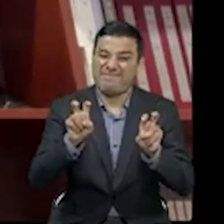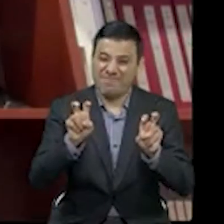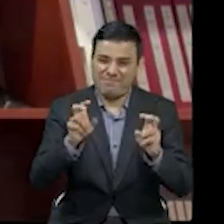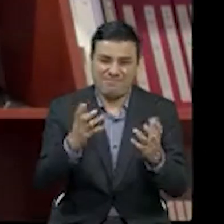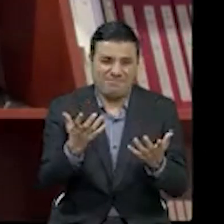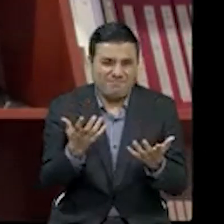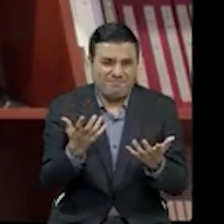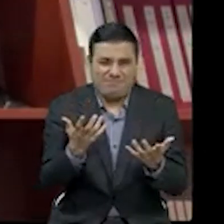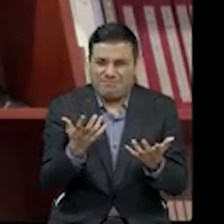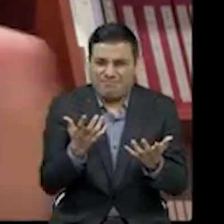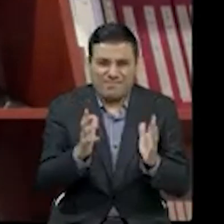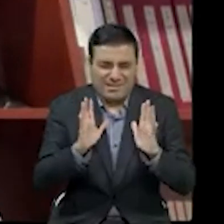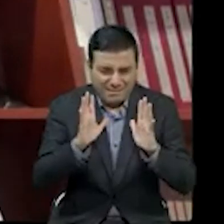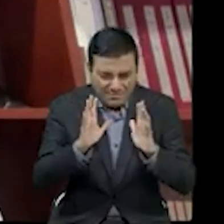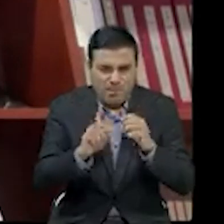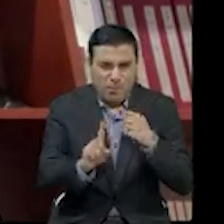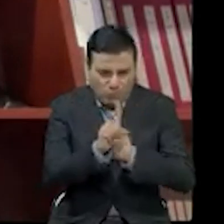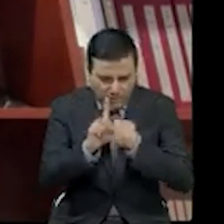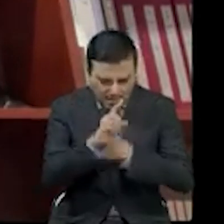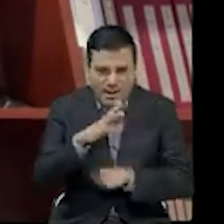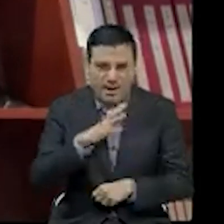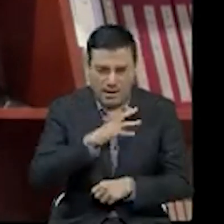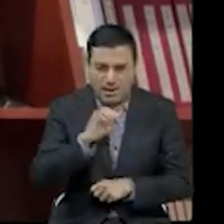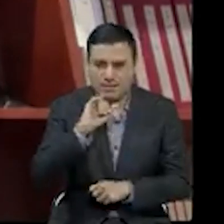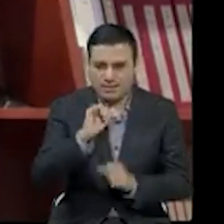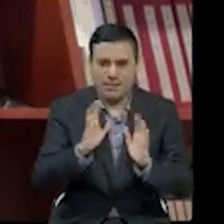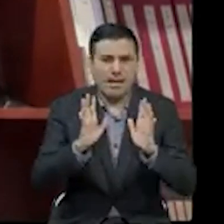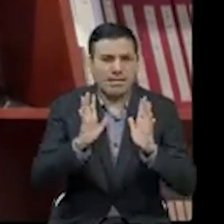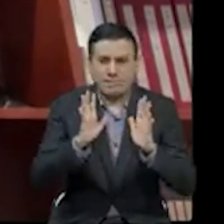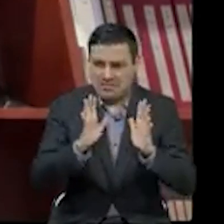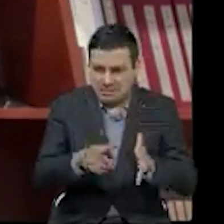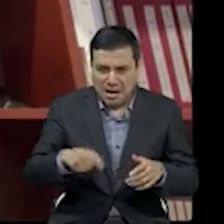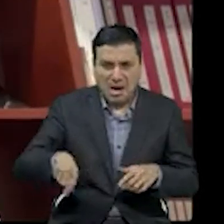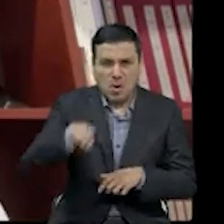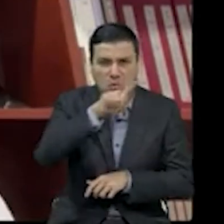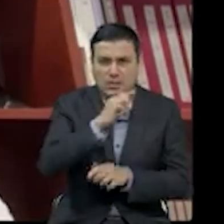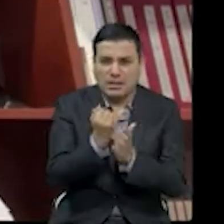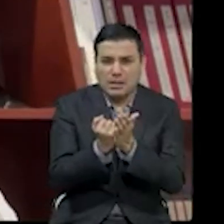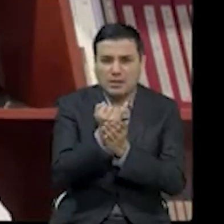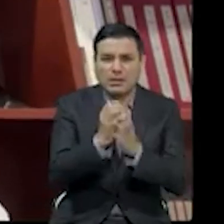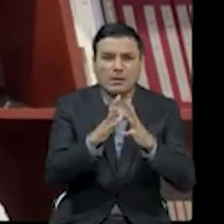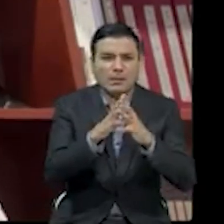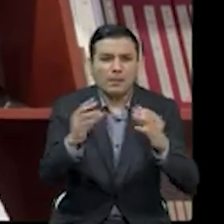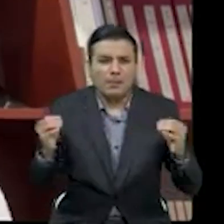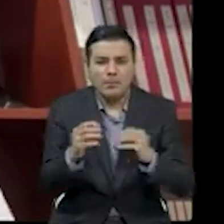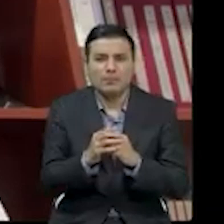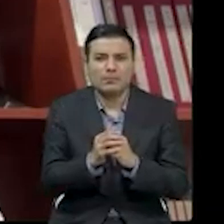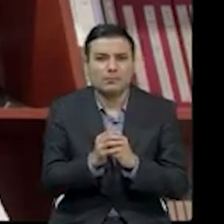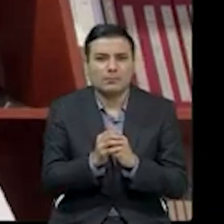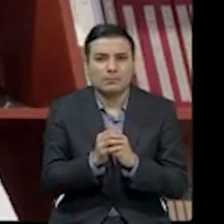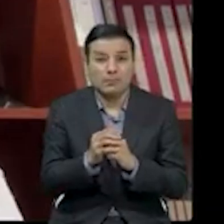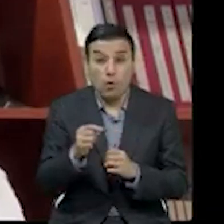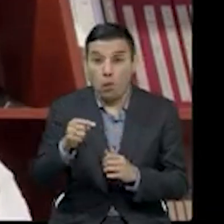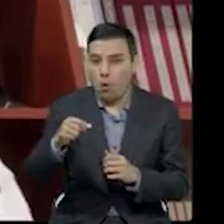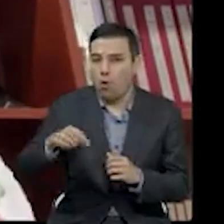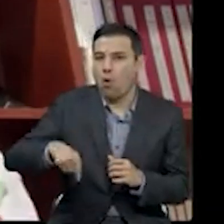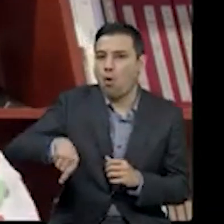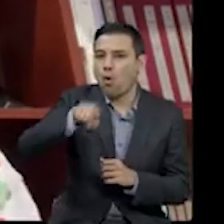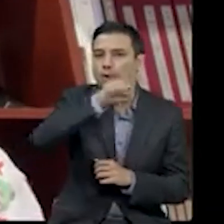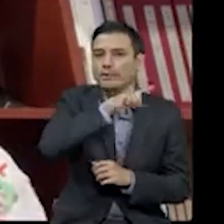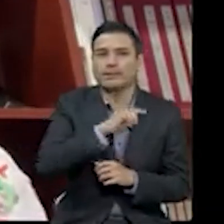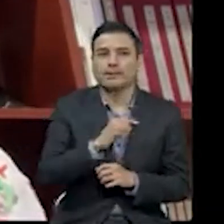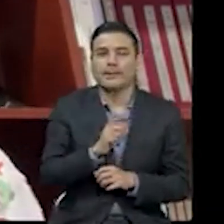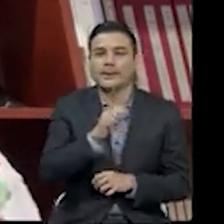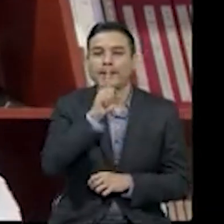solución técnica, hay un acuerdo general y me parece ocioso meter por la puerta trasera y que quiero dejar en claro